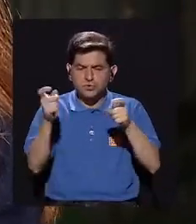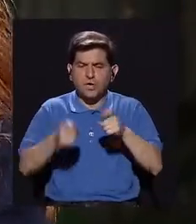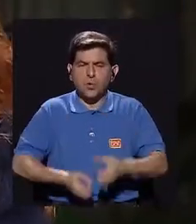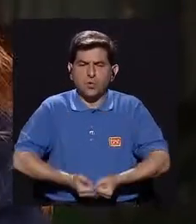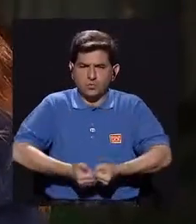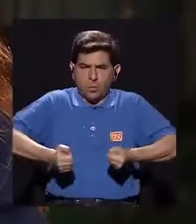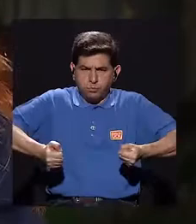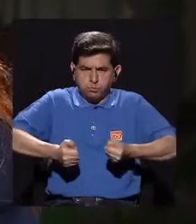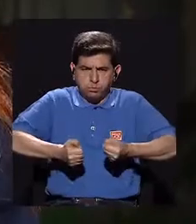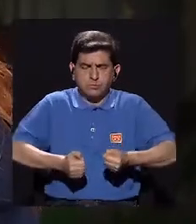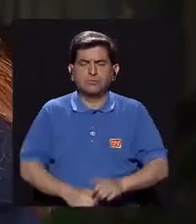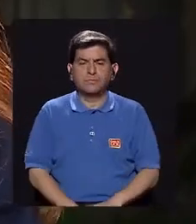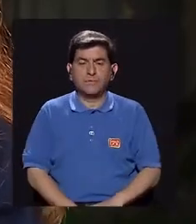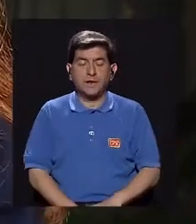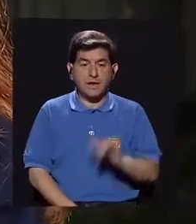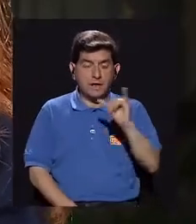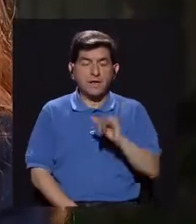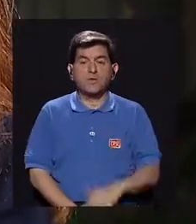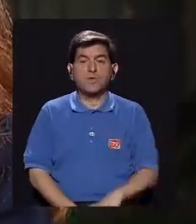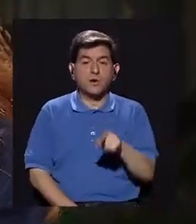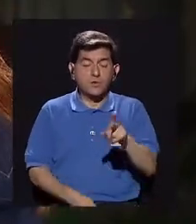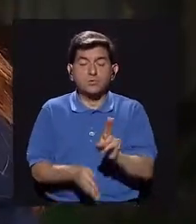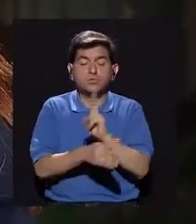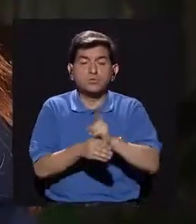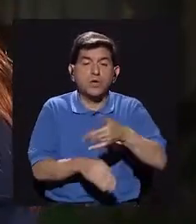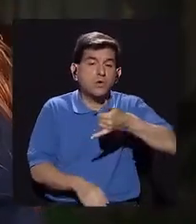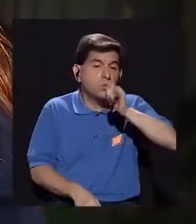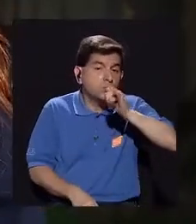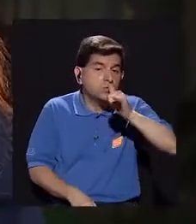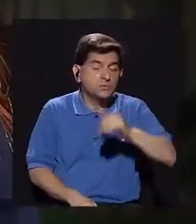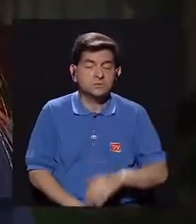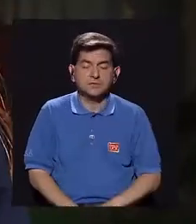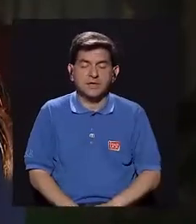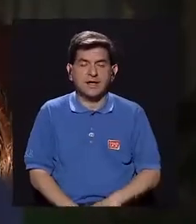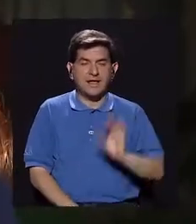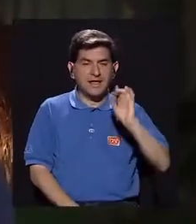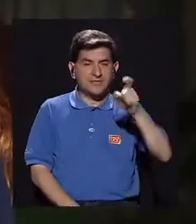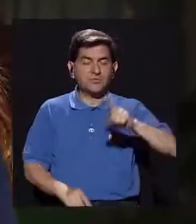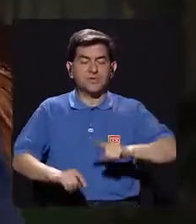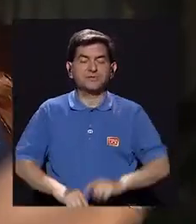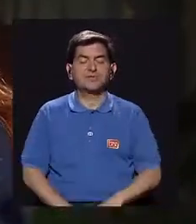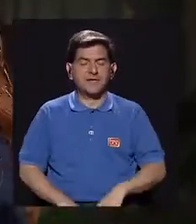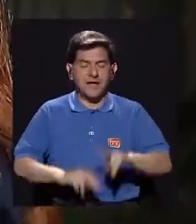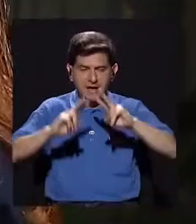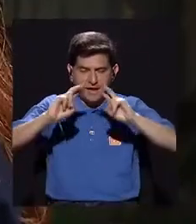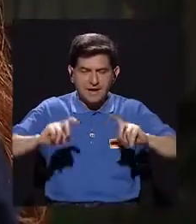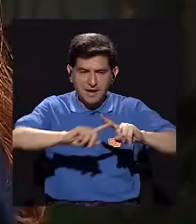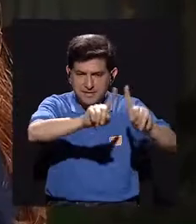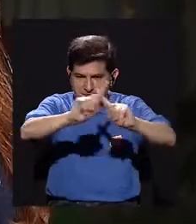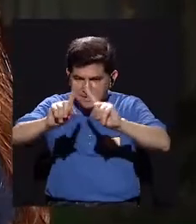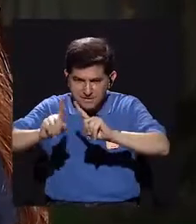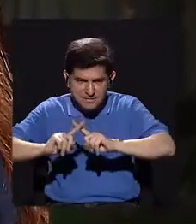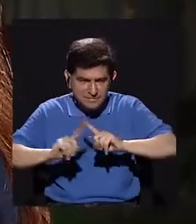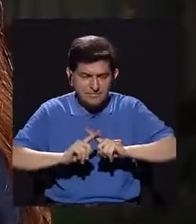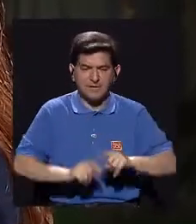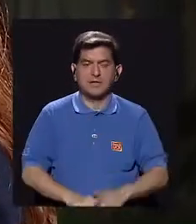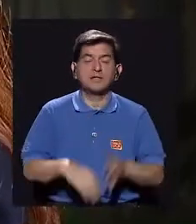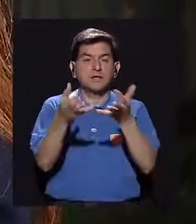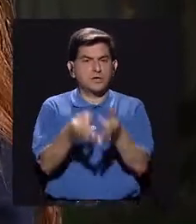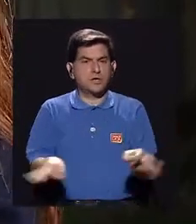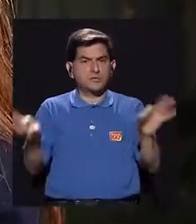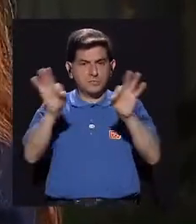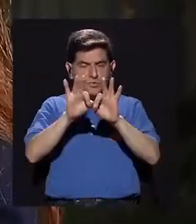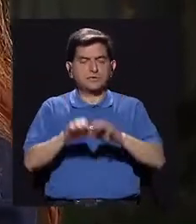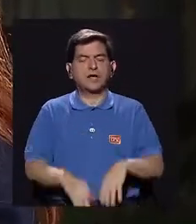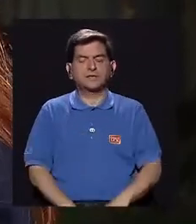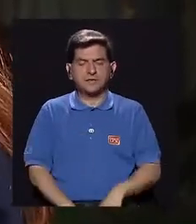peso, eso lo va a tomar en cuenta. ¿Cómo está el consumo de alcohol? ¿Por qué? Porque es un diagnóstico diferencial, además, y